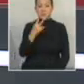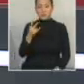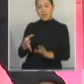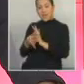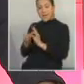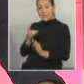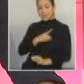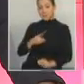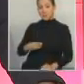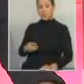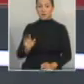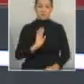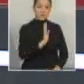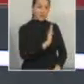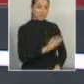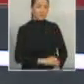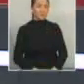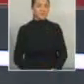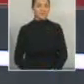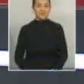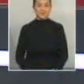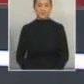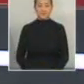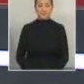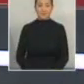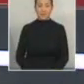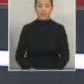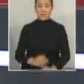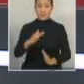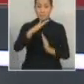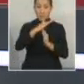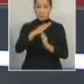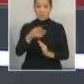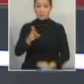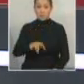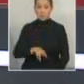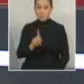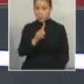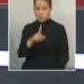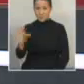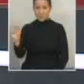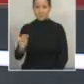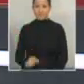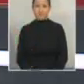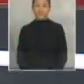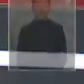Gracias, diputado, por haber venido. Gracias a ti, chao. Amable, chao. Nos vamos a una pausa, volvemos de inmediato, no se vayan.